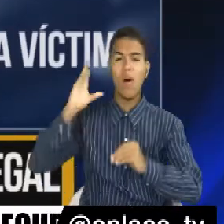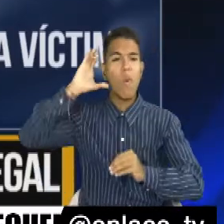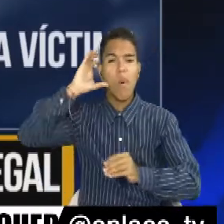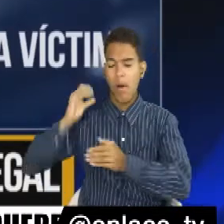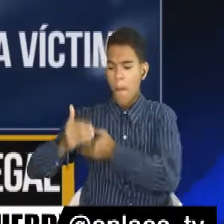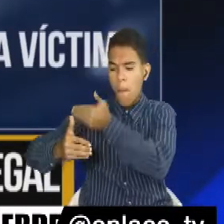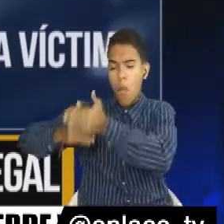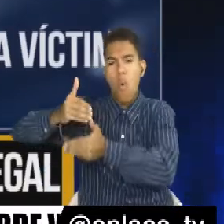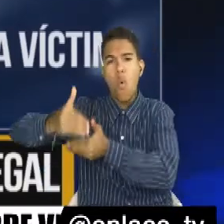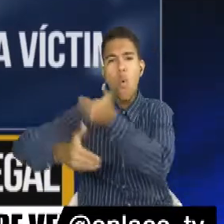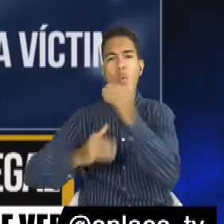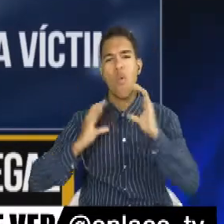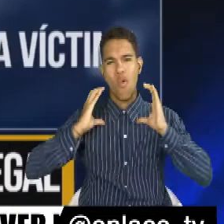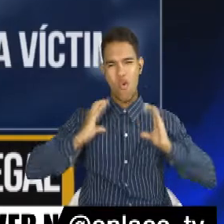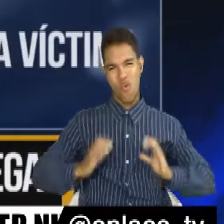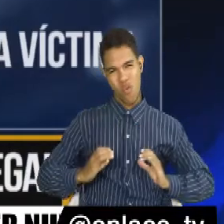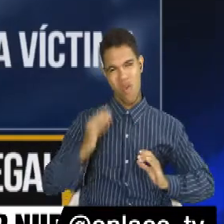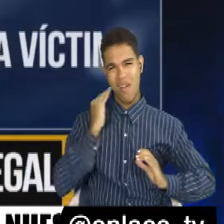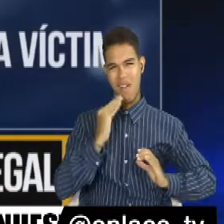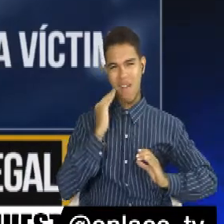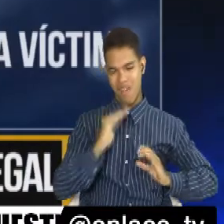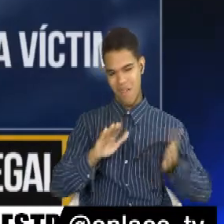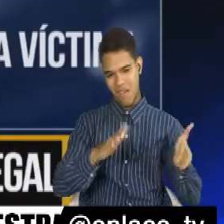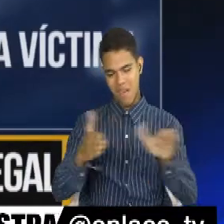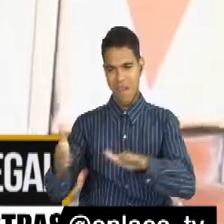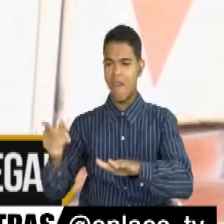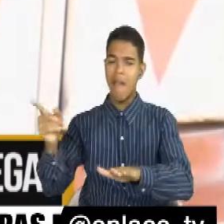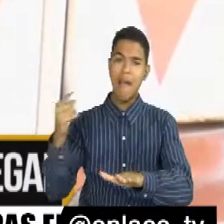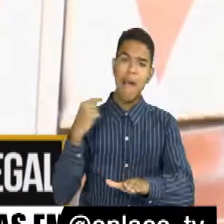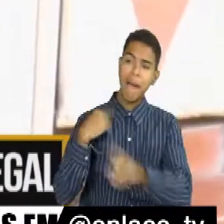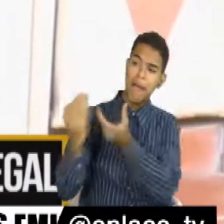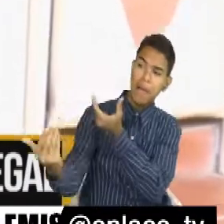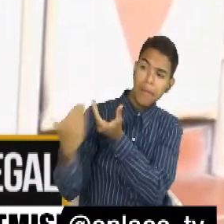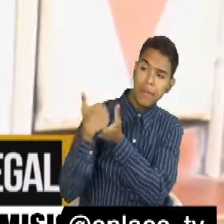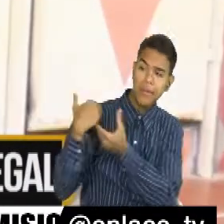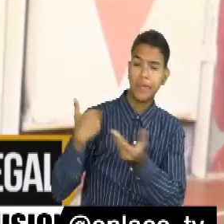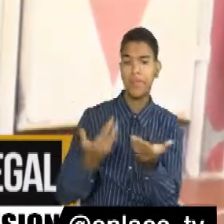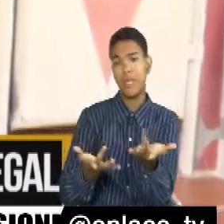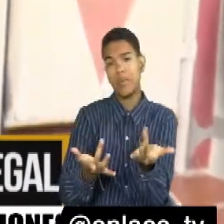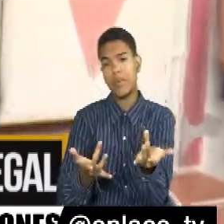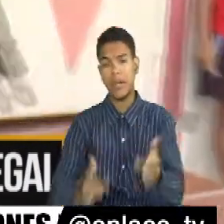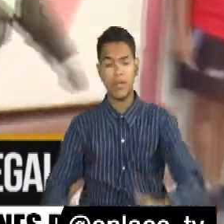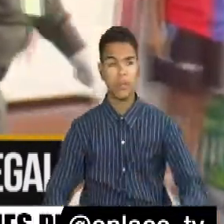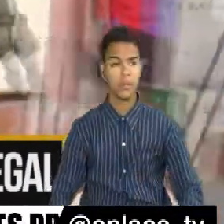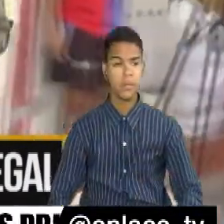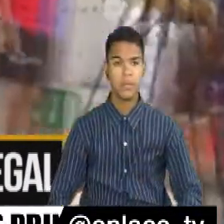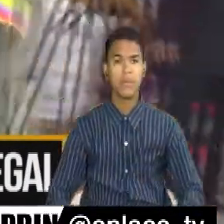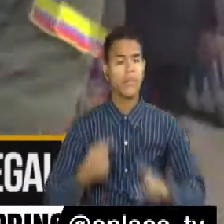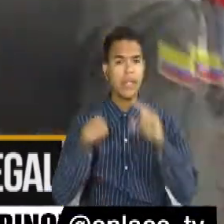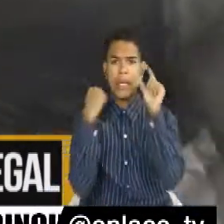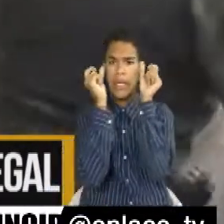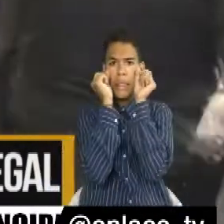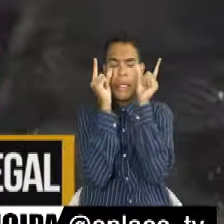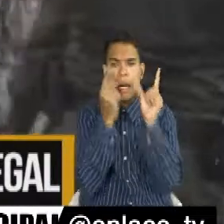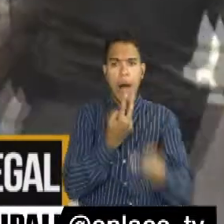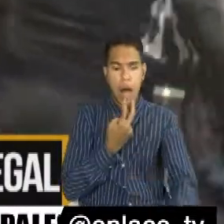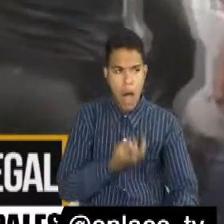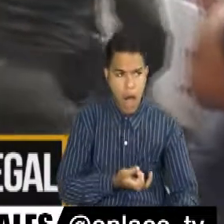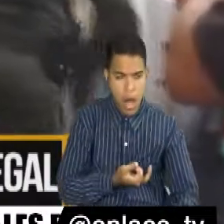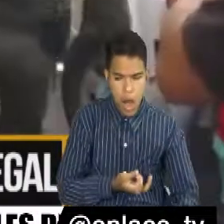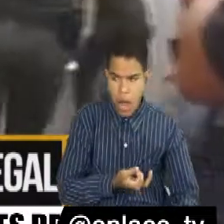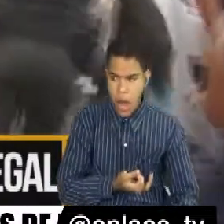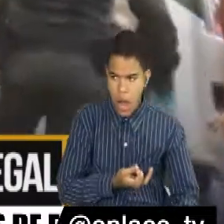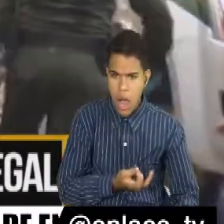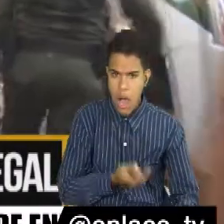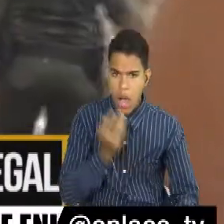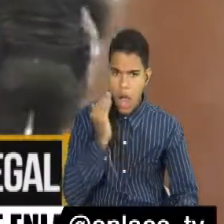ella. Y a la espera que llegue la señora. Agregó que aún no salen del asombro por la fatal decisión que tomó la joven de